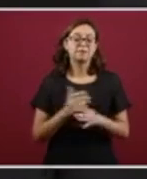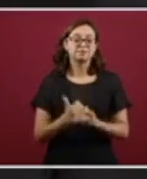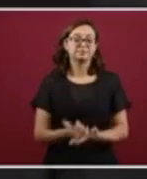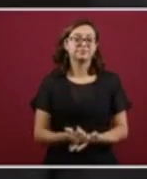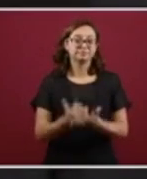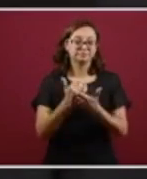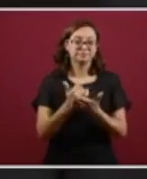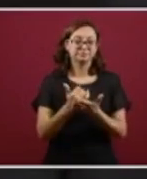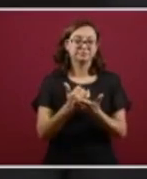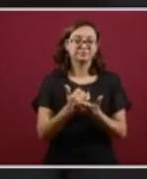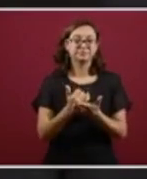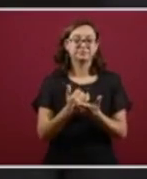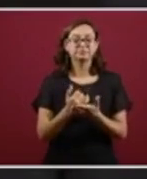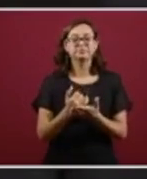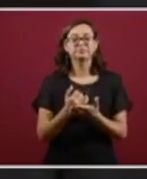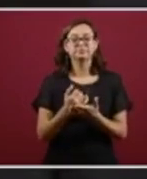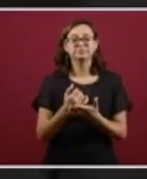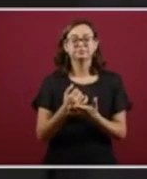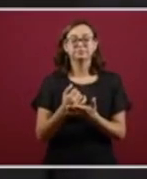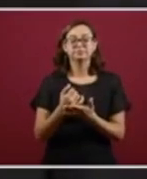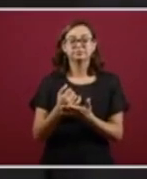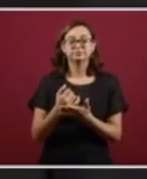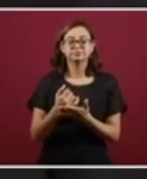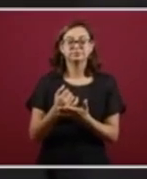El Gobierno de México informó que